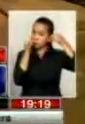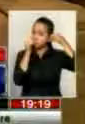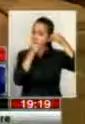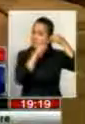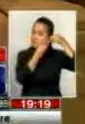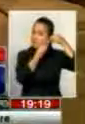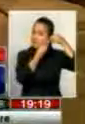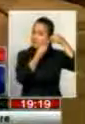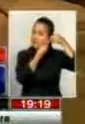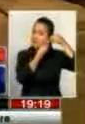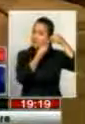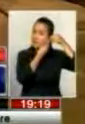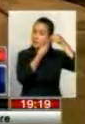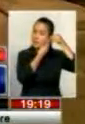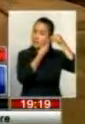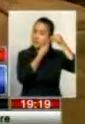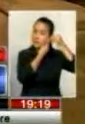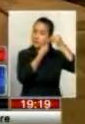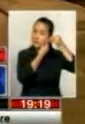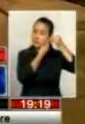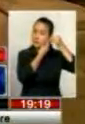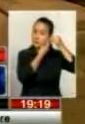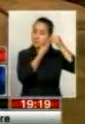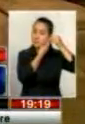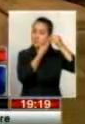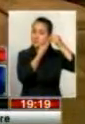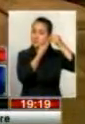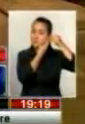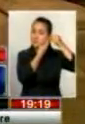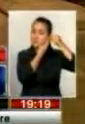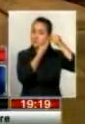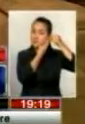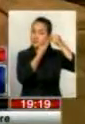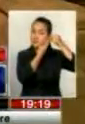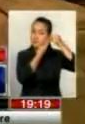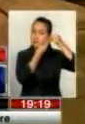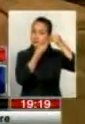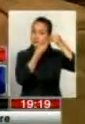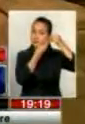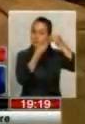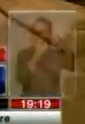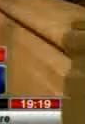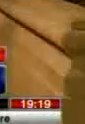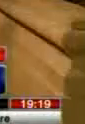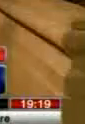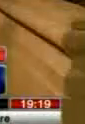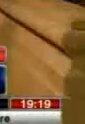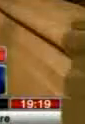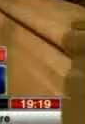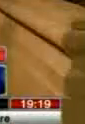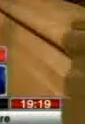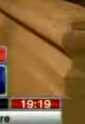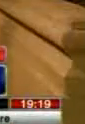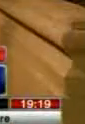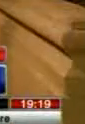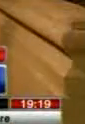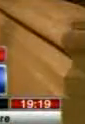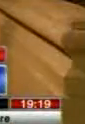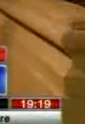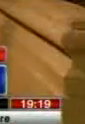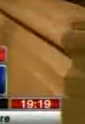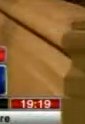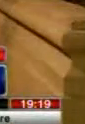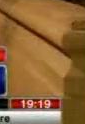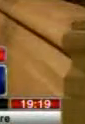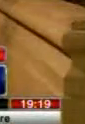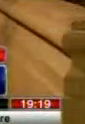con borradores ni tampoco con fechas de entrega, sino que son en el marco de cómo nos seguíamos coordinando en función del programa